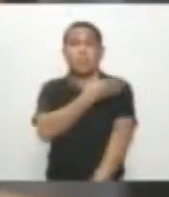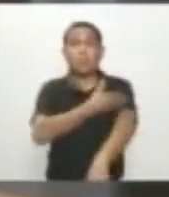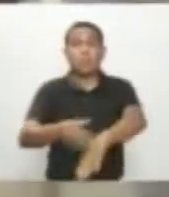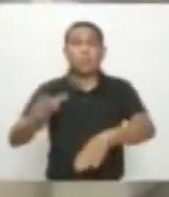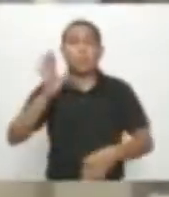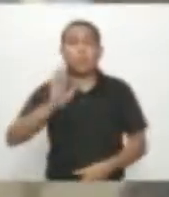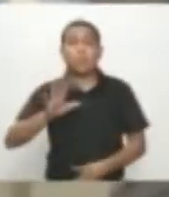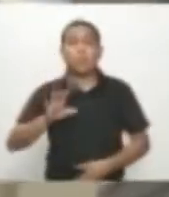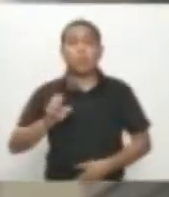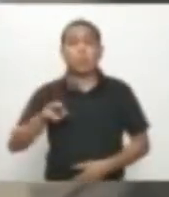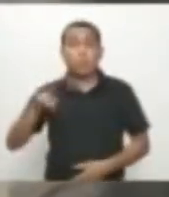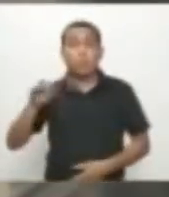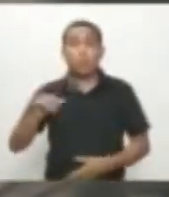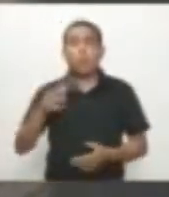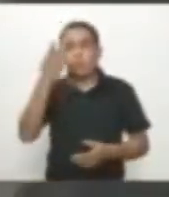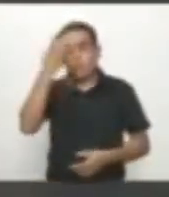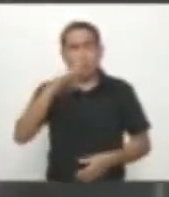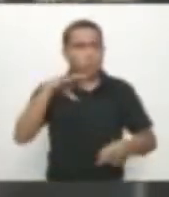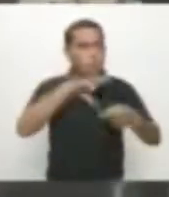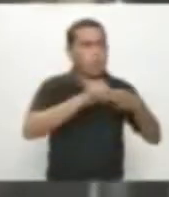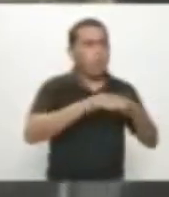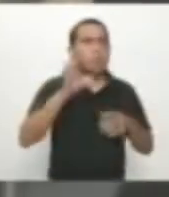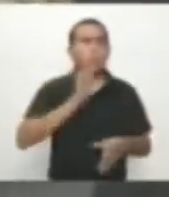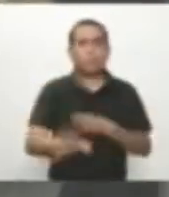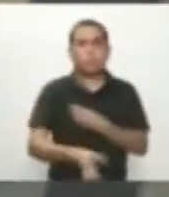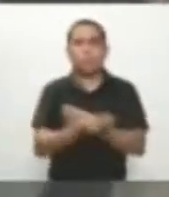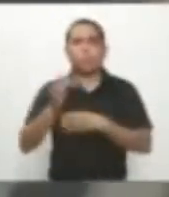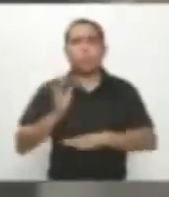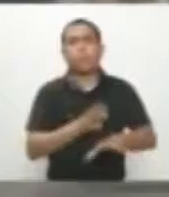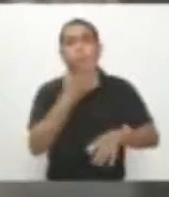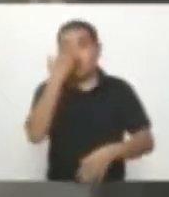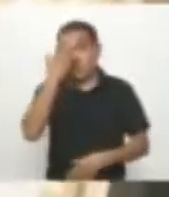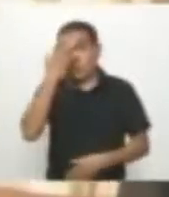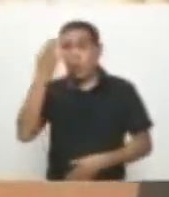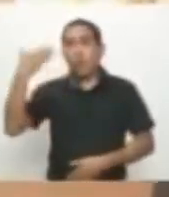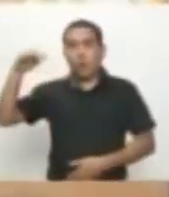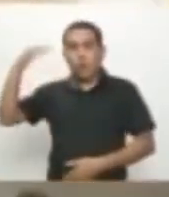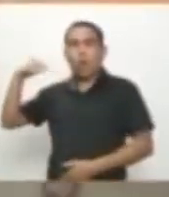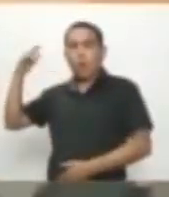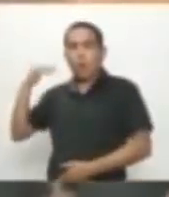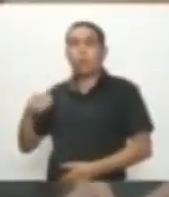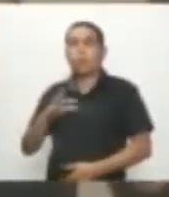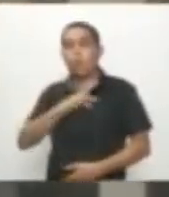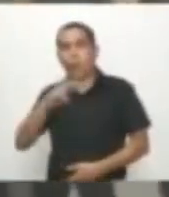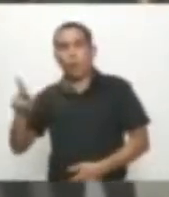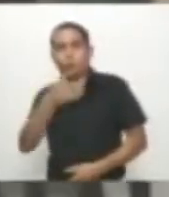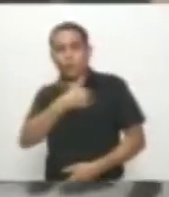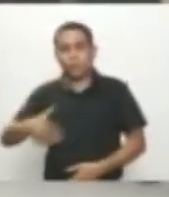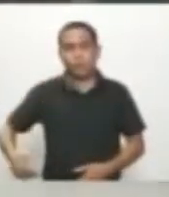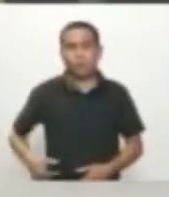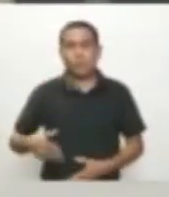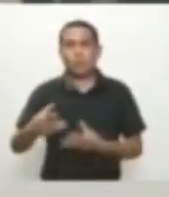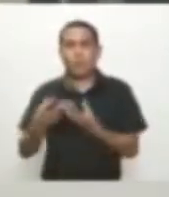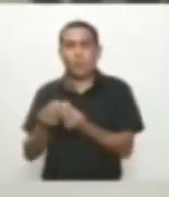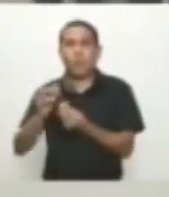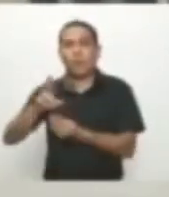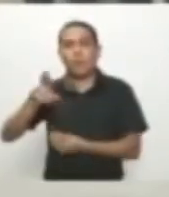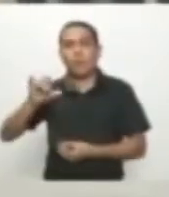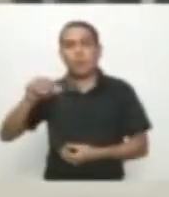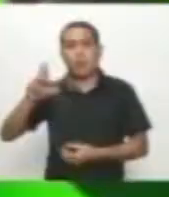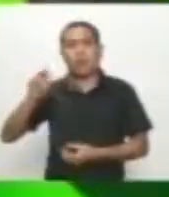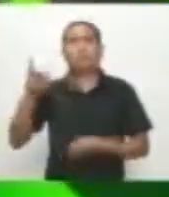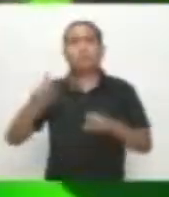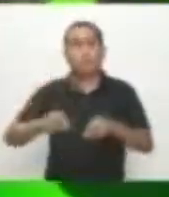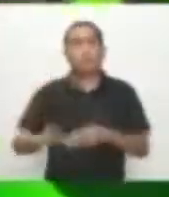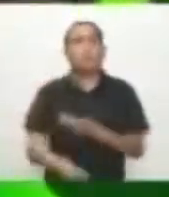audiovisuales de la selección brasileña de fútbol en una trama en la que habría participado también el expresidente de la Confederación, Ricardo